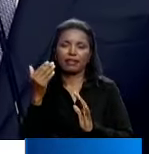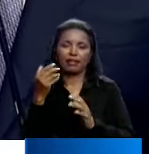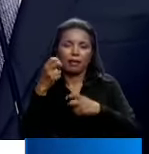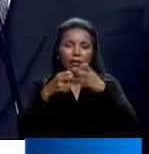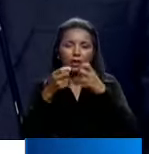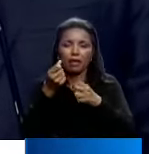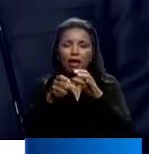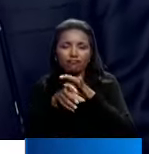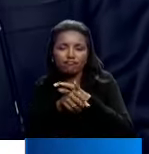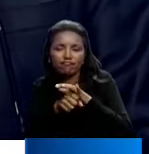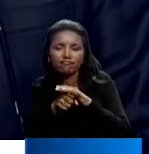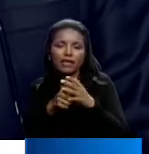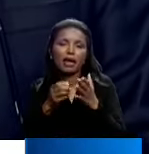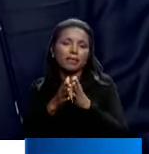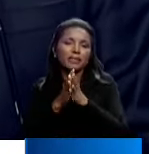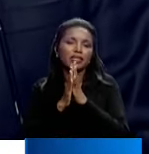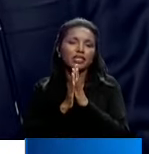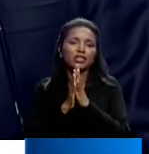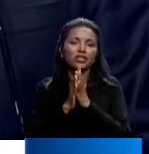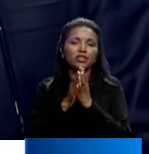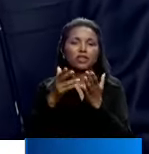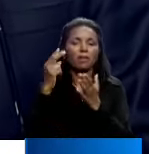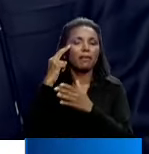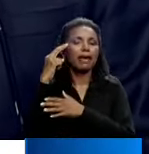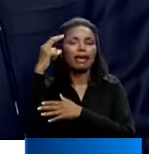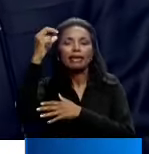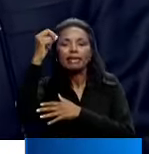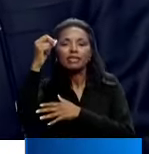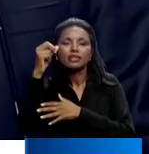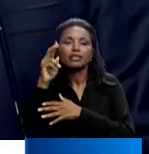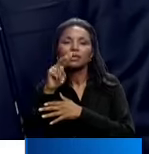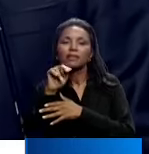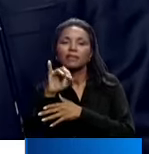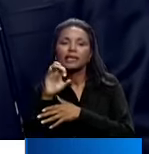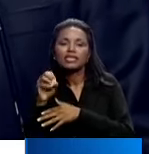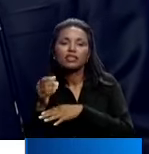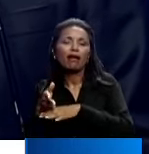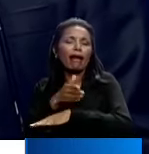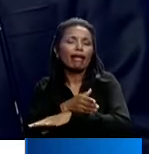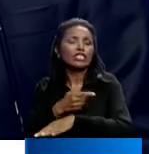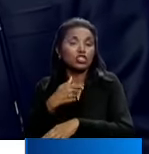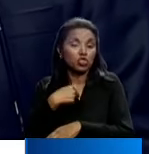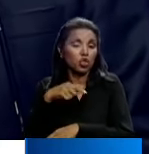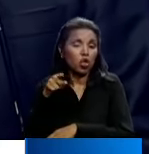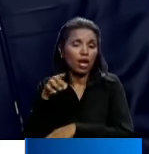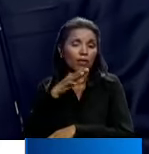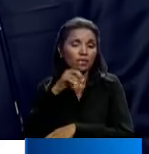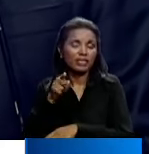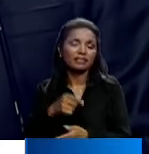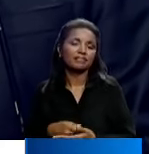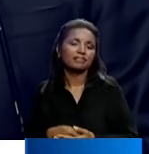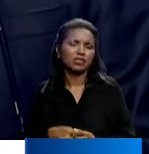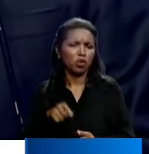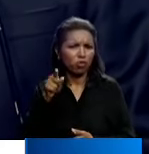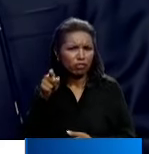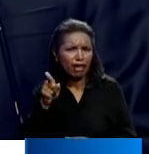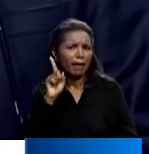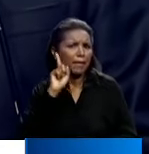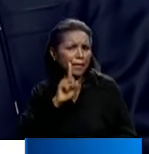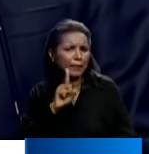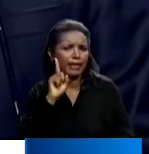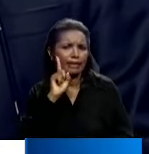tiene pidiendo el voto para Cortizo, pidiendo el voto para Benicio mientras yo lo denunciaba penalmente. La hipocresía y la mentira